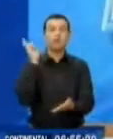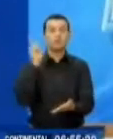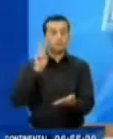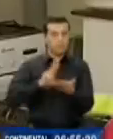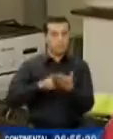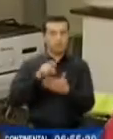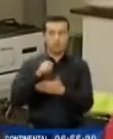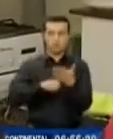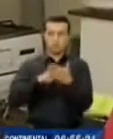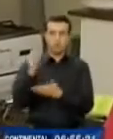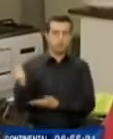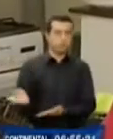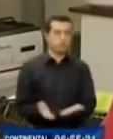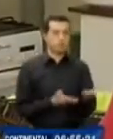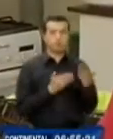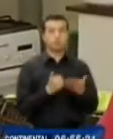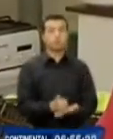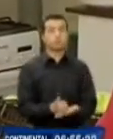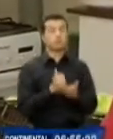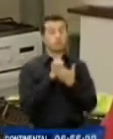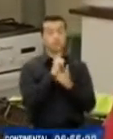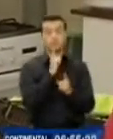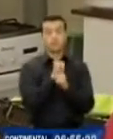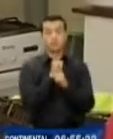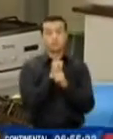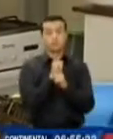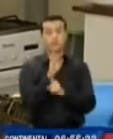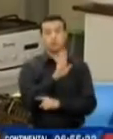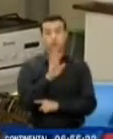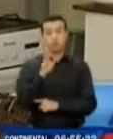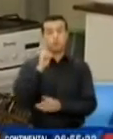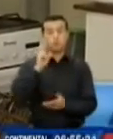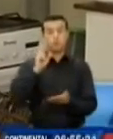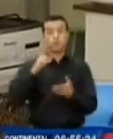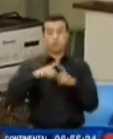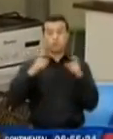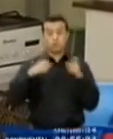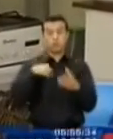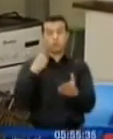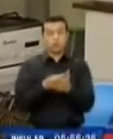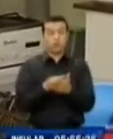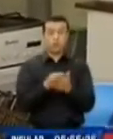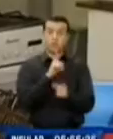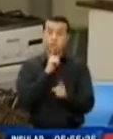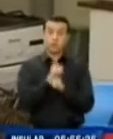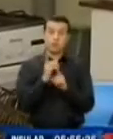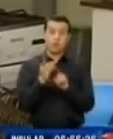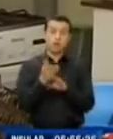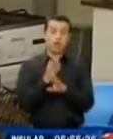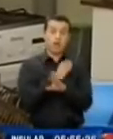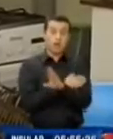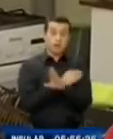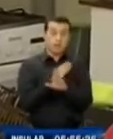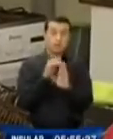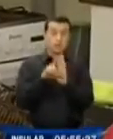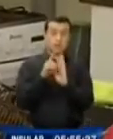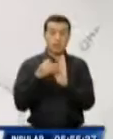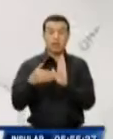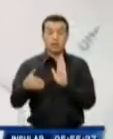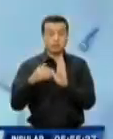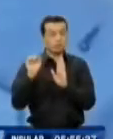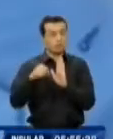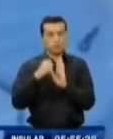a Ecuador. Es un beneficio, ¿no?, de que tienen sus pasajes y que pusieron esta ley y que ellos puedan venir, que tengan su visa